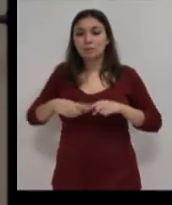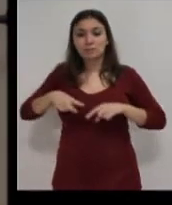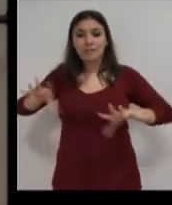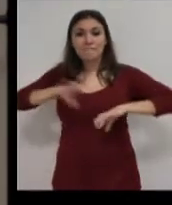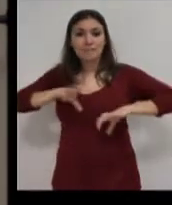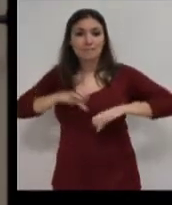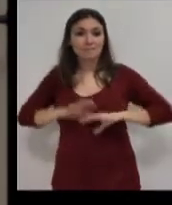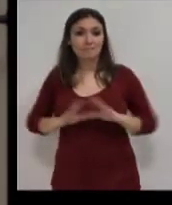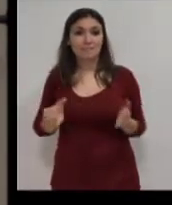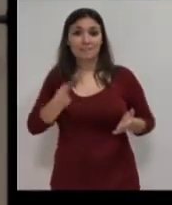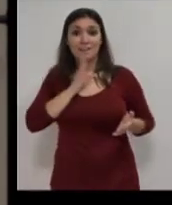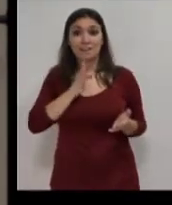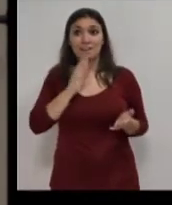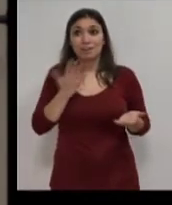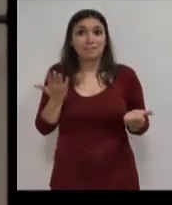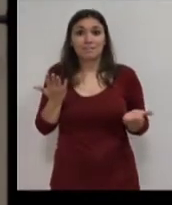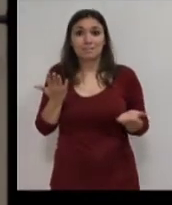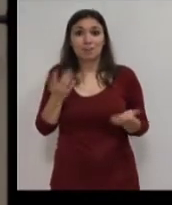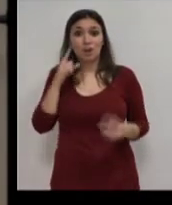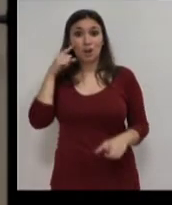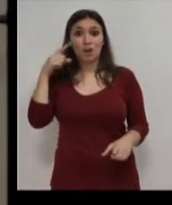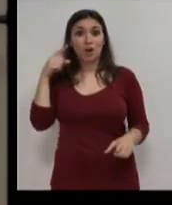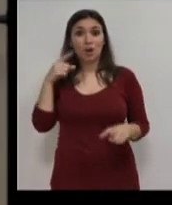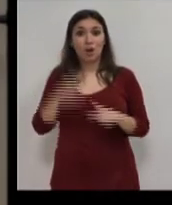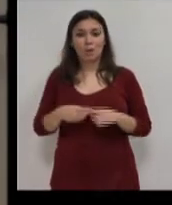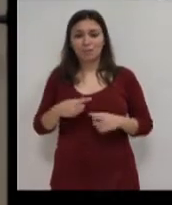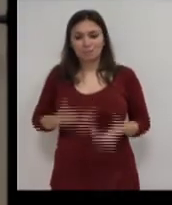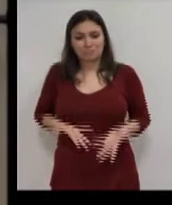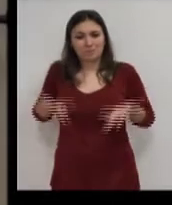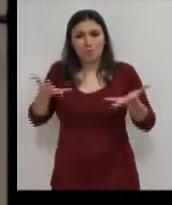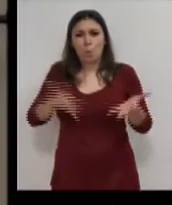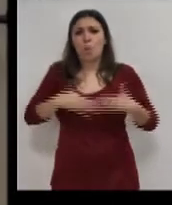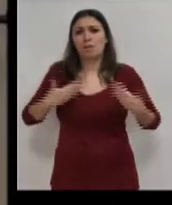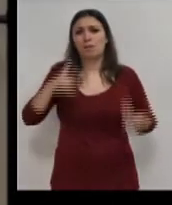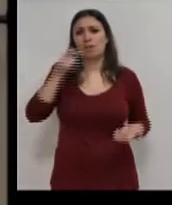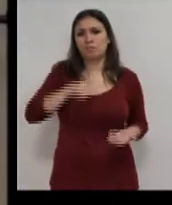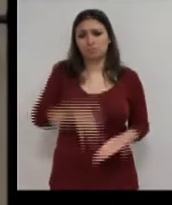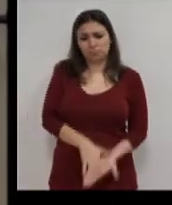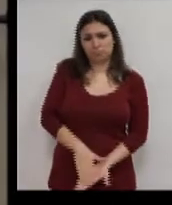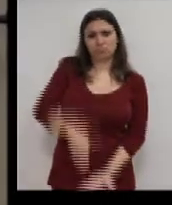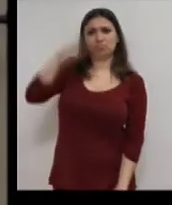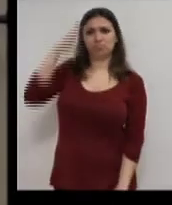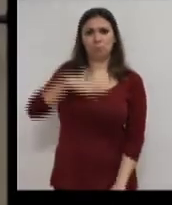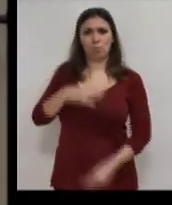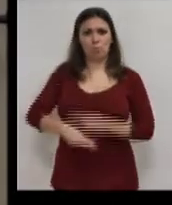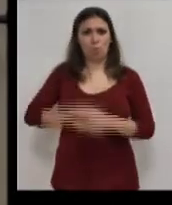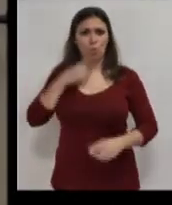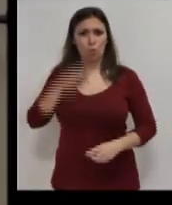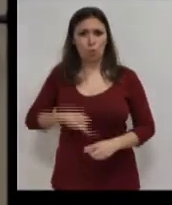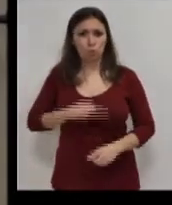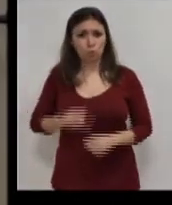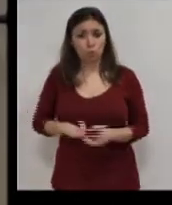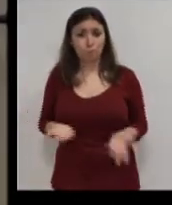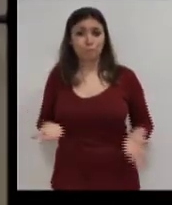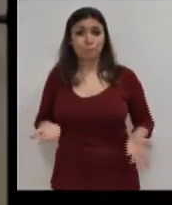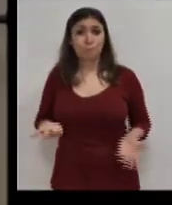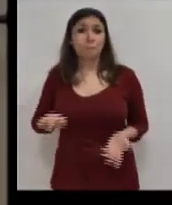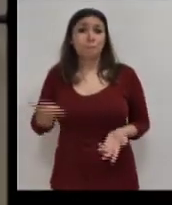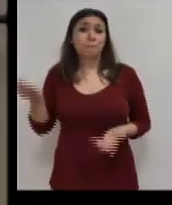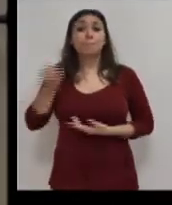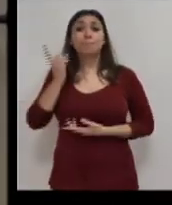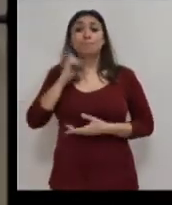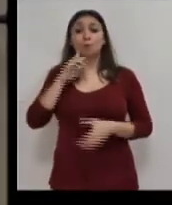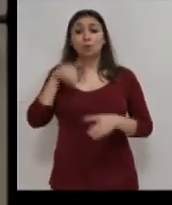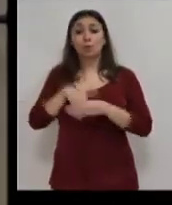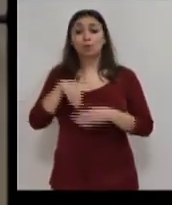nacemos multidioma, nacemos con la visión, como digo, de ser para todos los públicos. Y